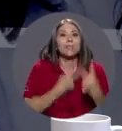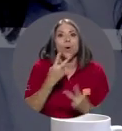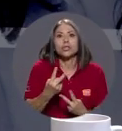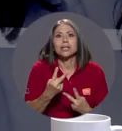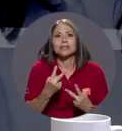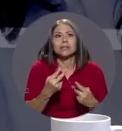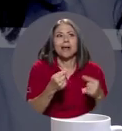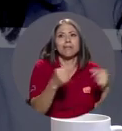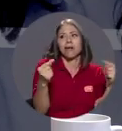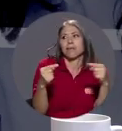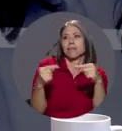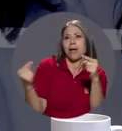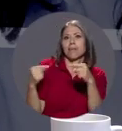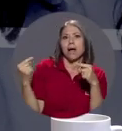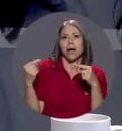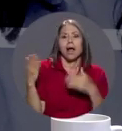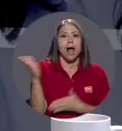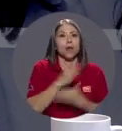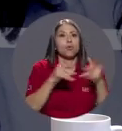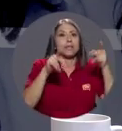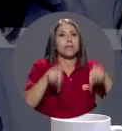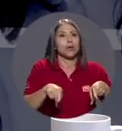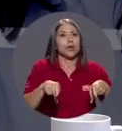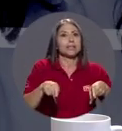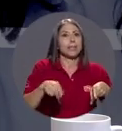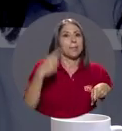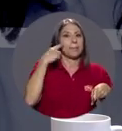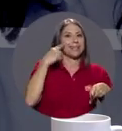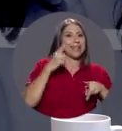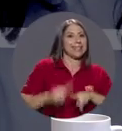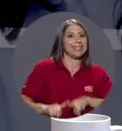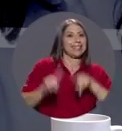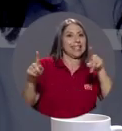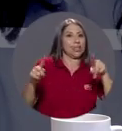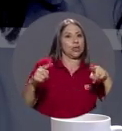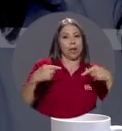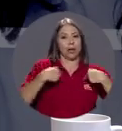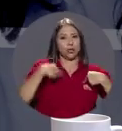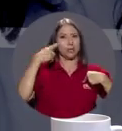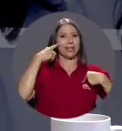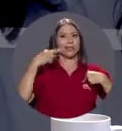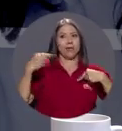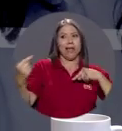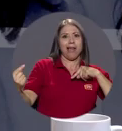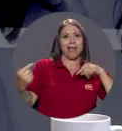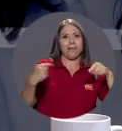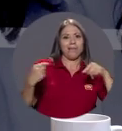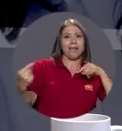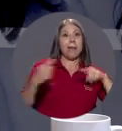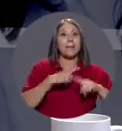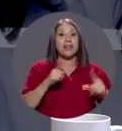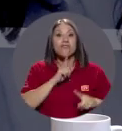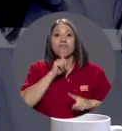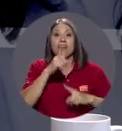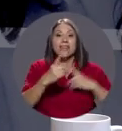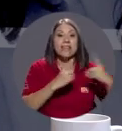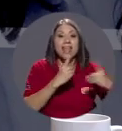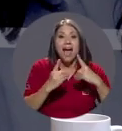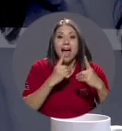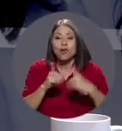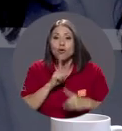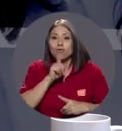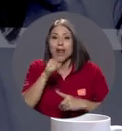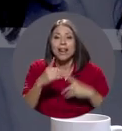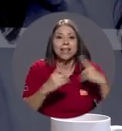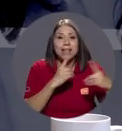voces disidentes, hay personas que van a opinar completamente distinto a como yo opino. Pero es en ese trabajo, en ese diálogo